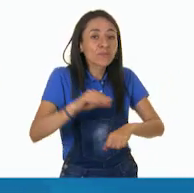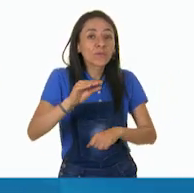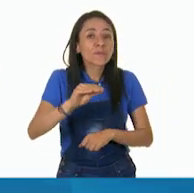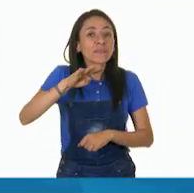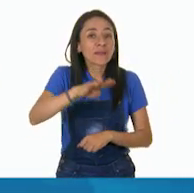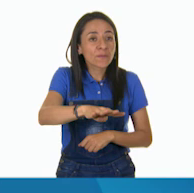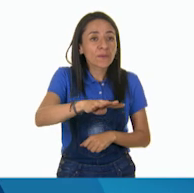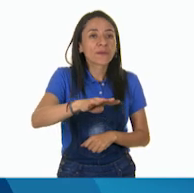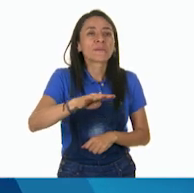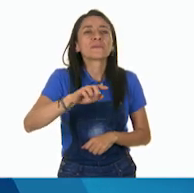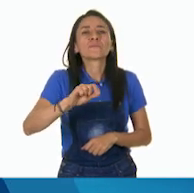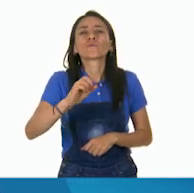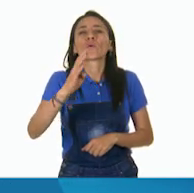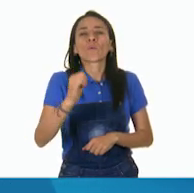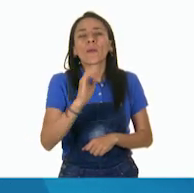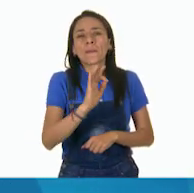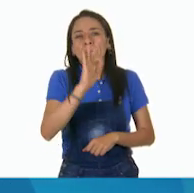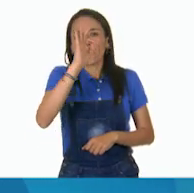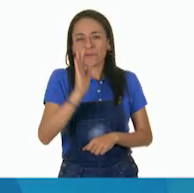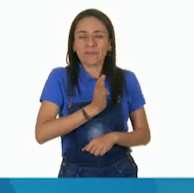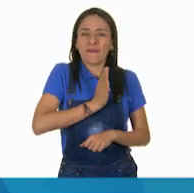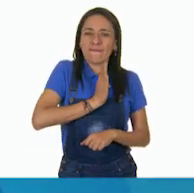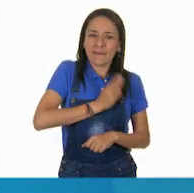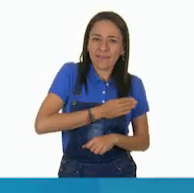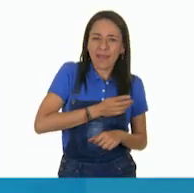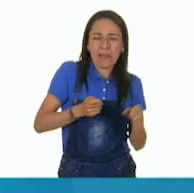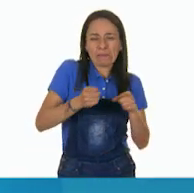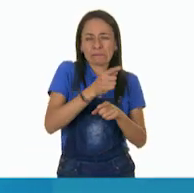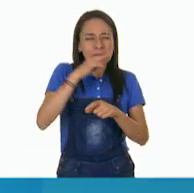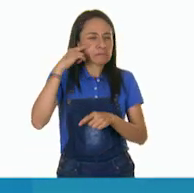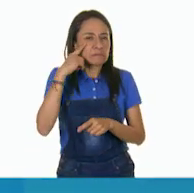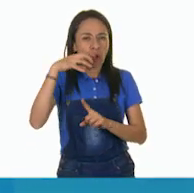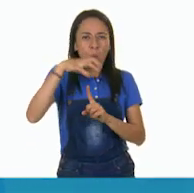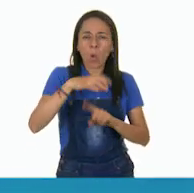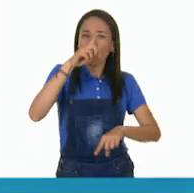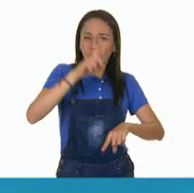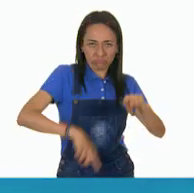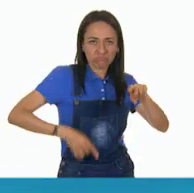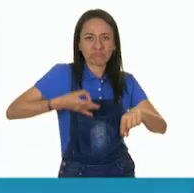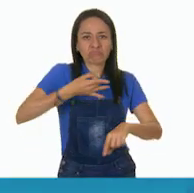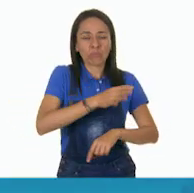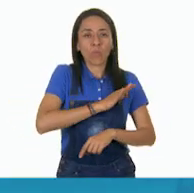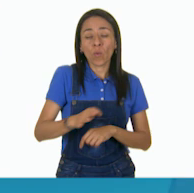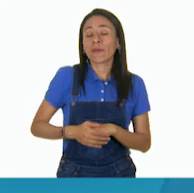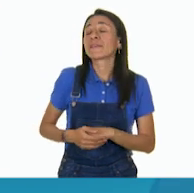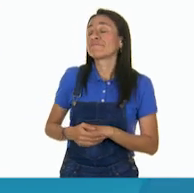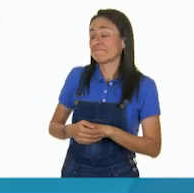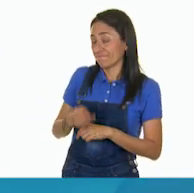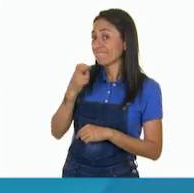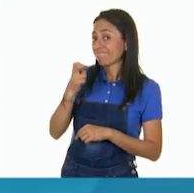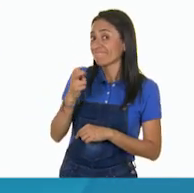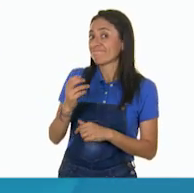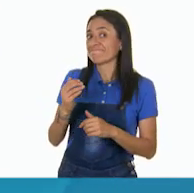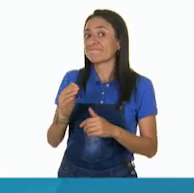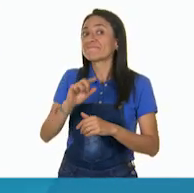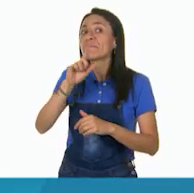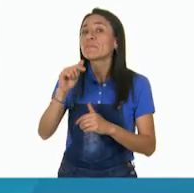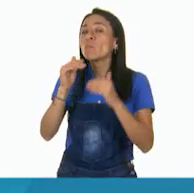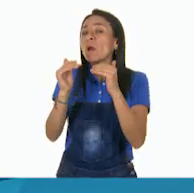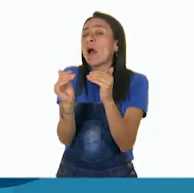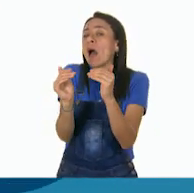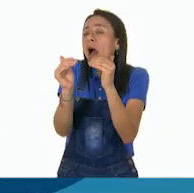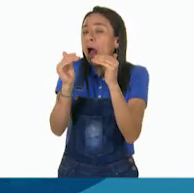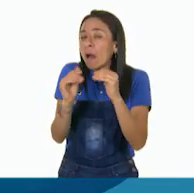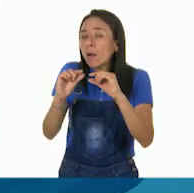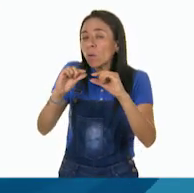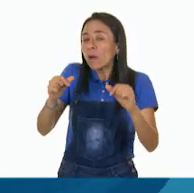bacterias y longos eso último es la aclaración a la promesa porque viene en letras muy